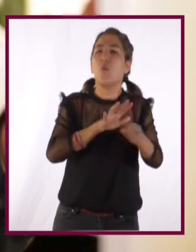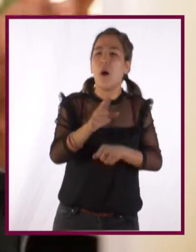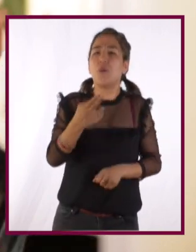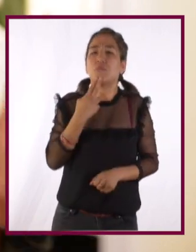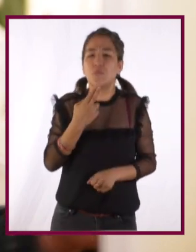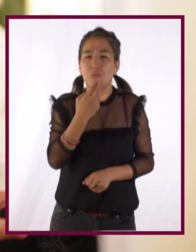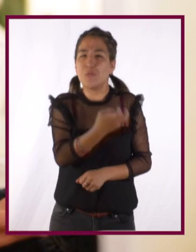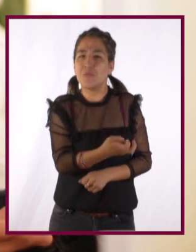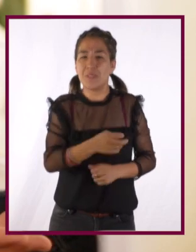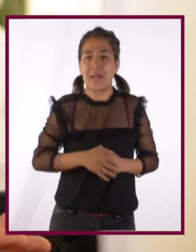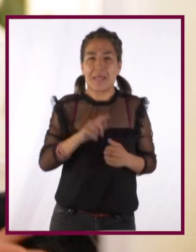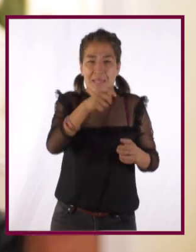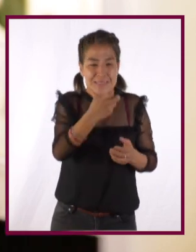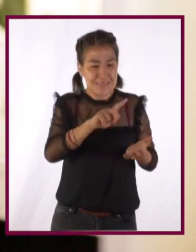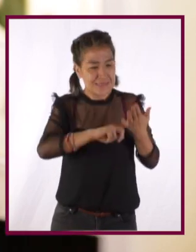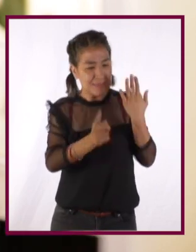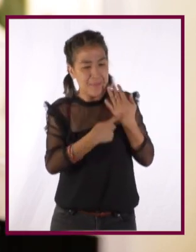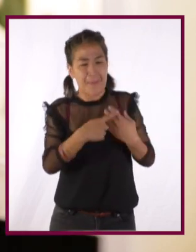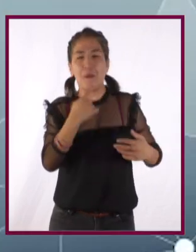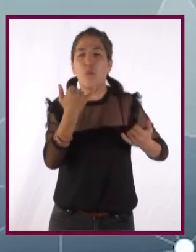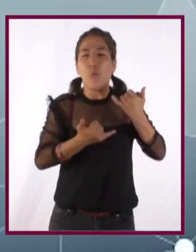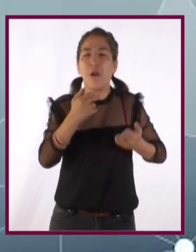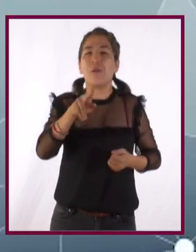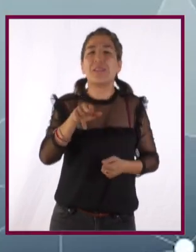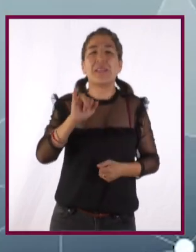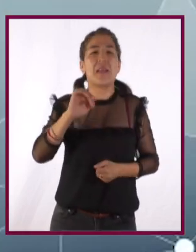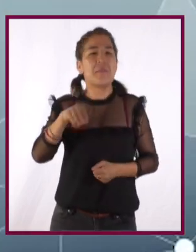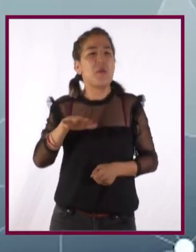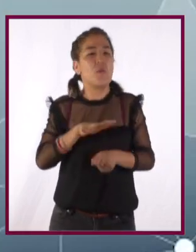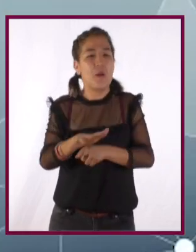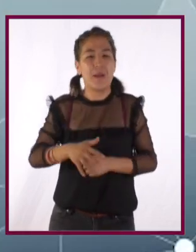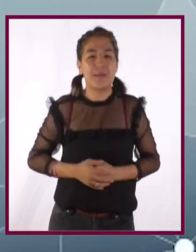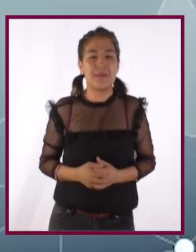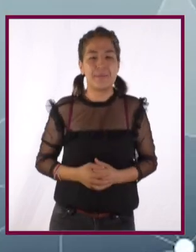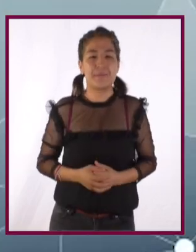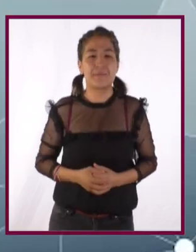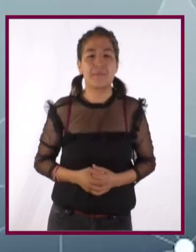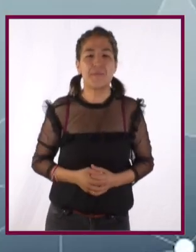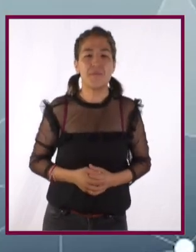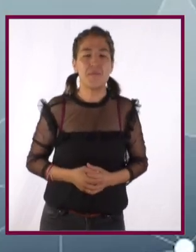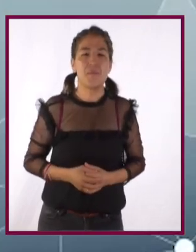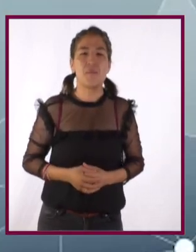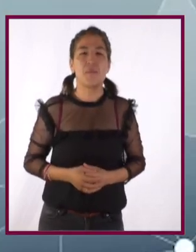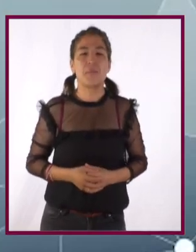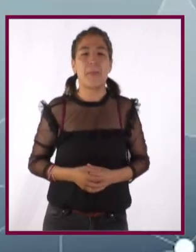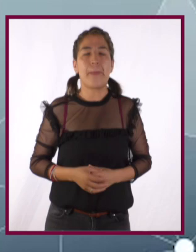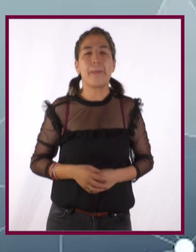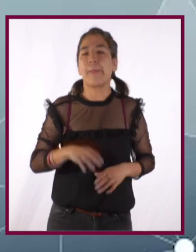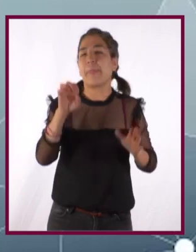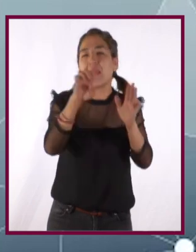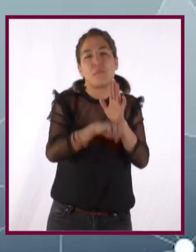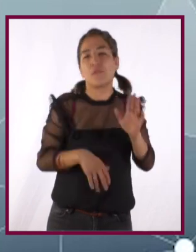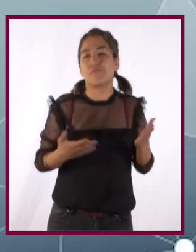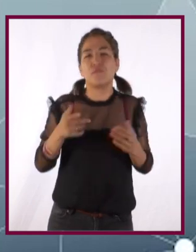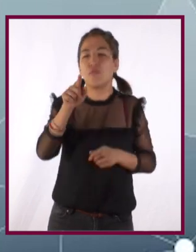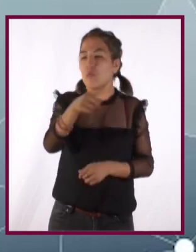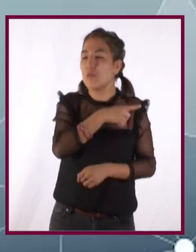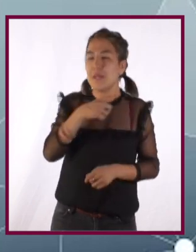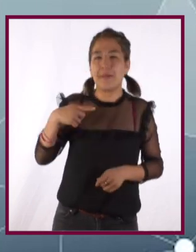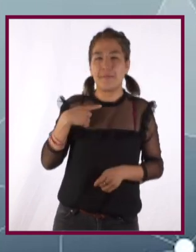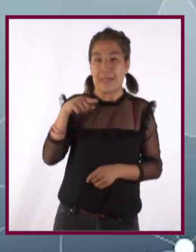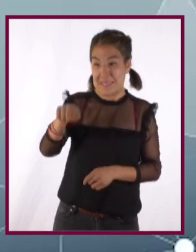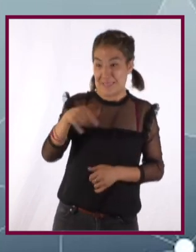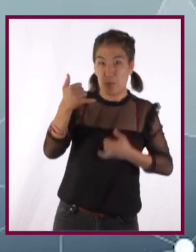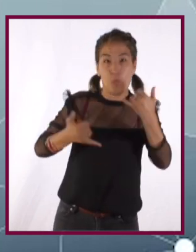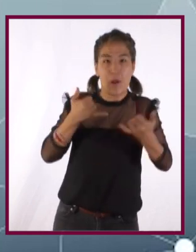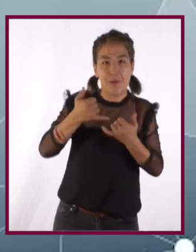utiliza? ¿Cuál es la lógica matemática que está detrás de él? Pues en sí consiste pues como en anticiparse a los